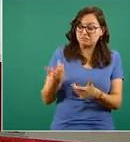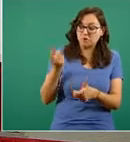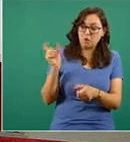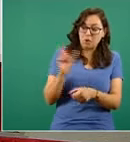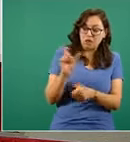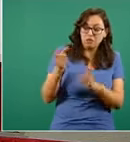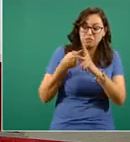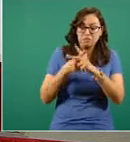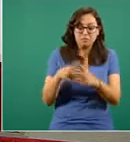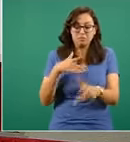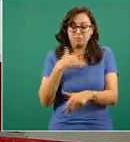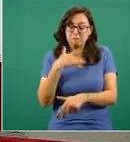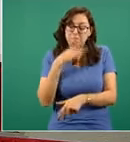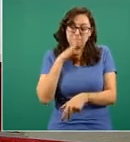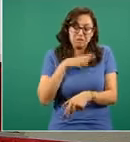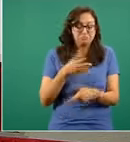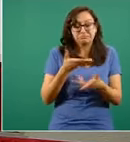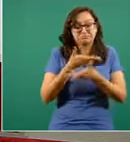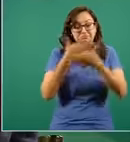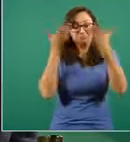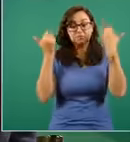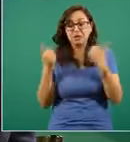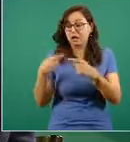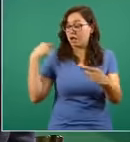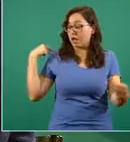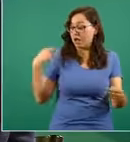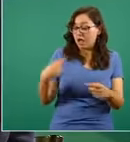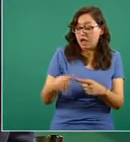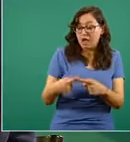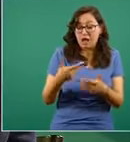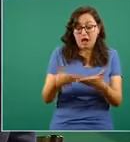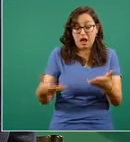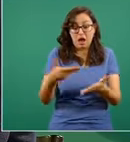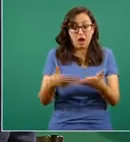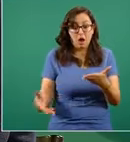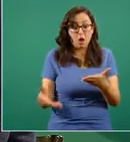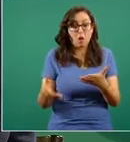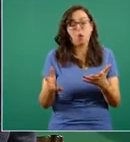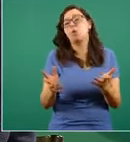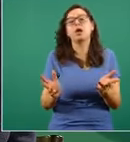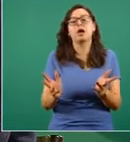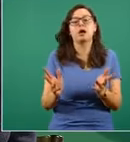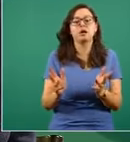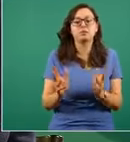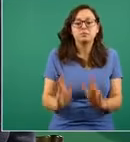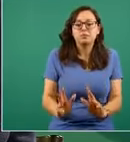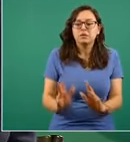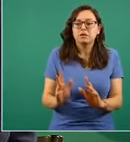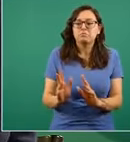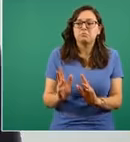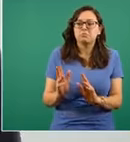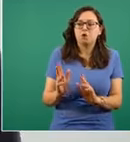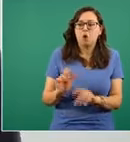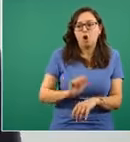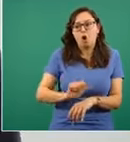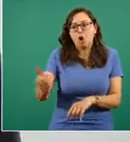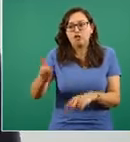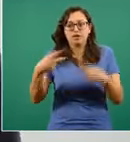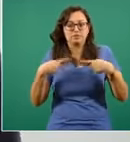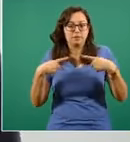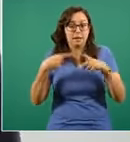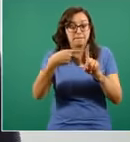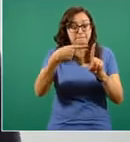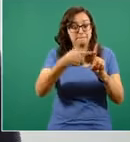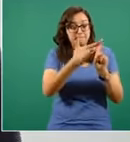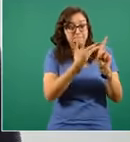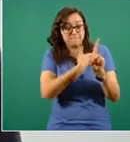que el presidente enfermó, tampoco hemos tenido casos secundarios, es decir, ninguna persona de todos los contactos que se estudiaron